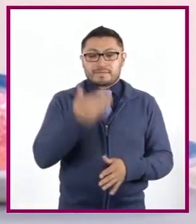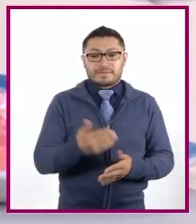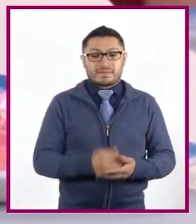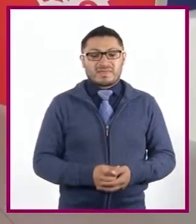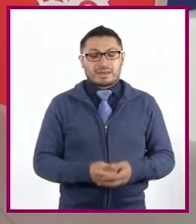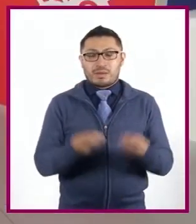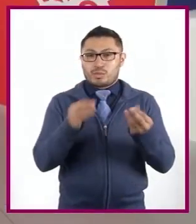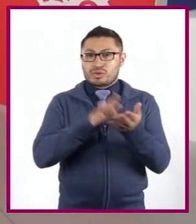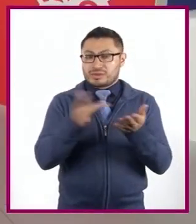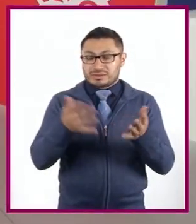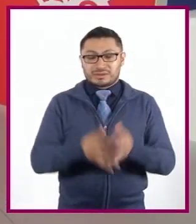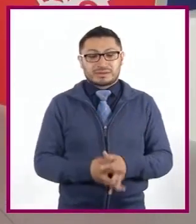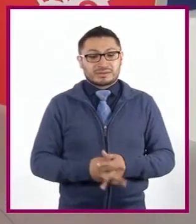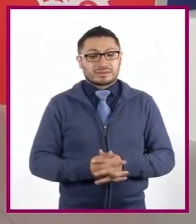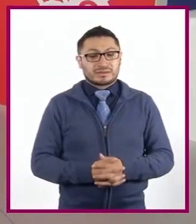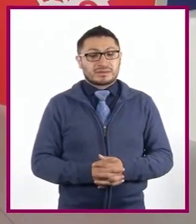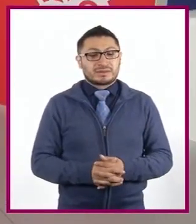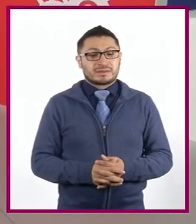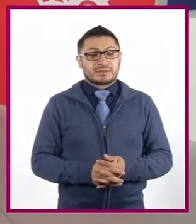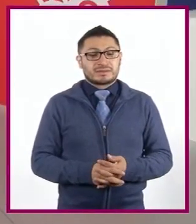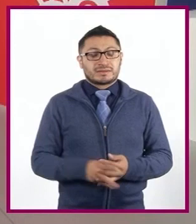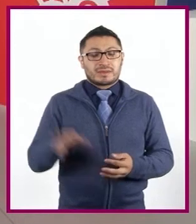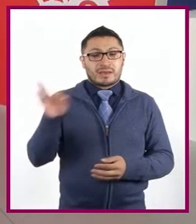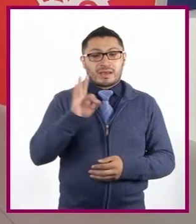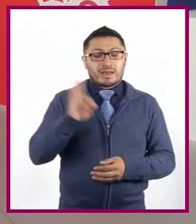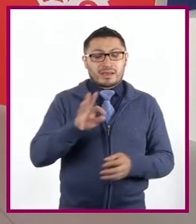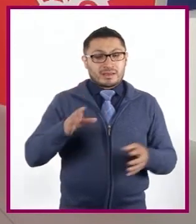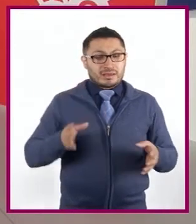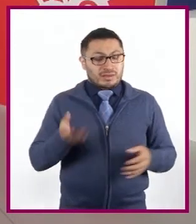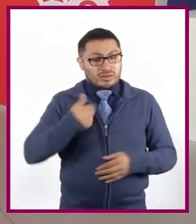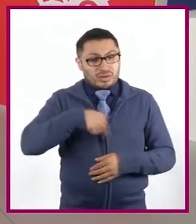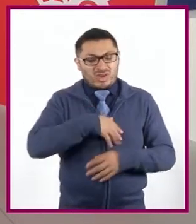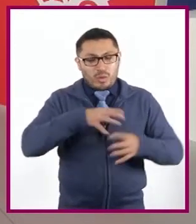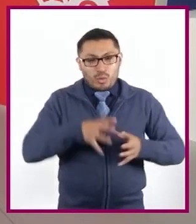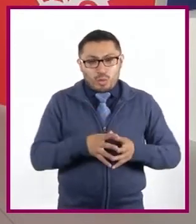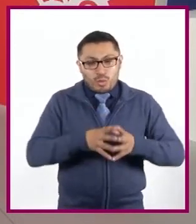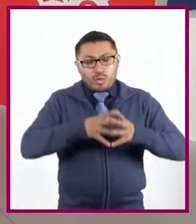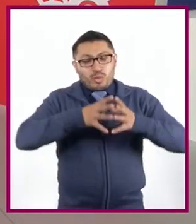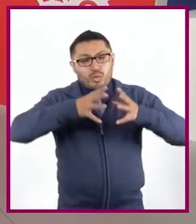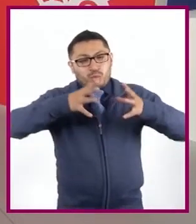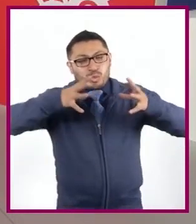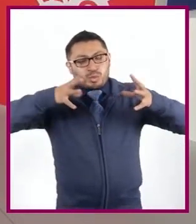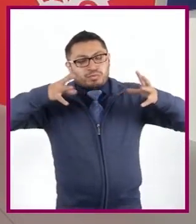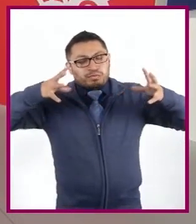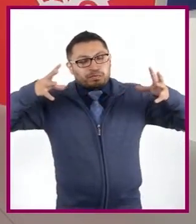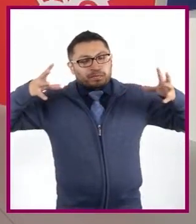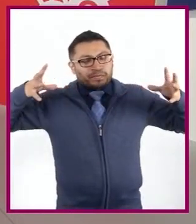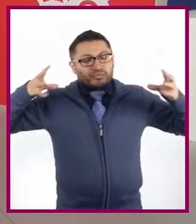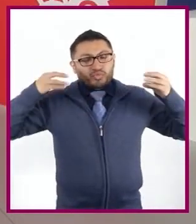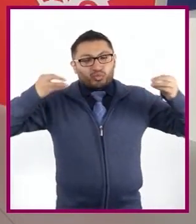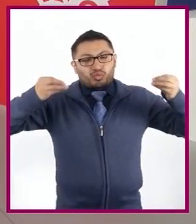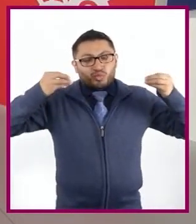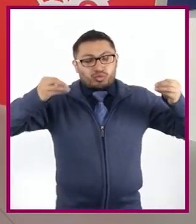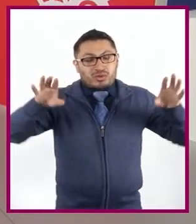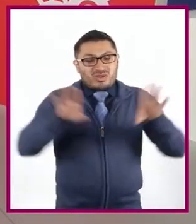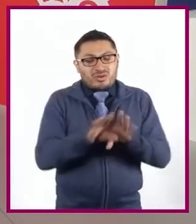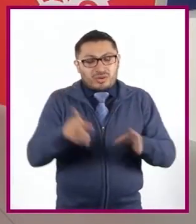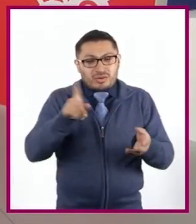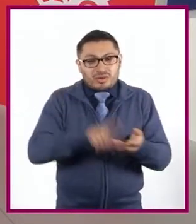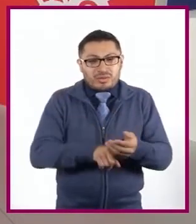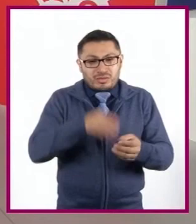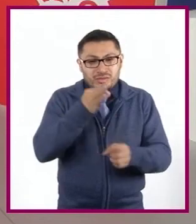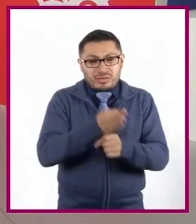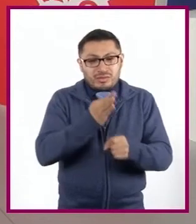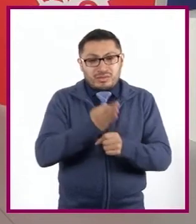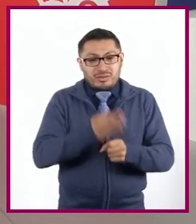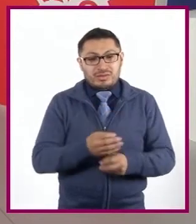Muchas gracias, maestra. Si la población aumentara considerablemente, como lo vemos en este